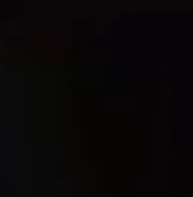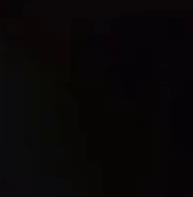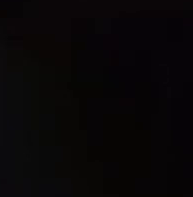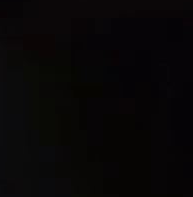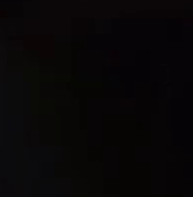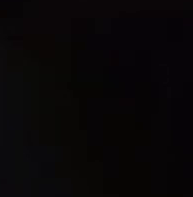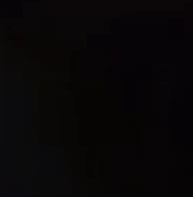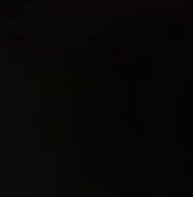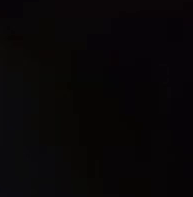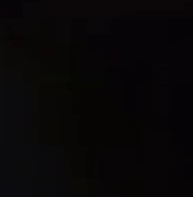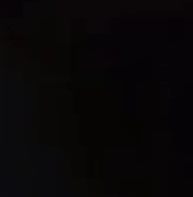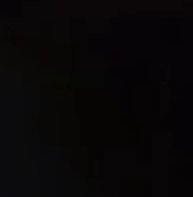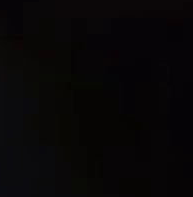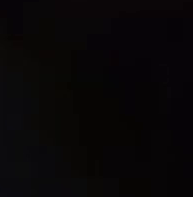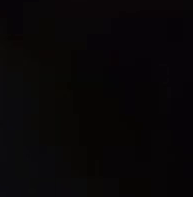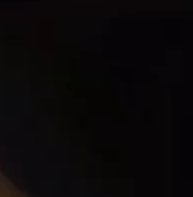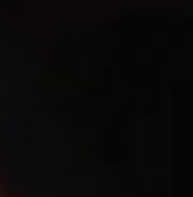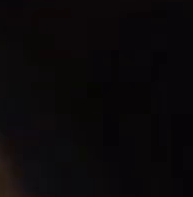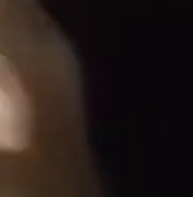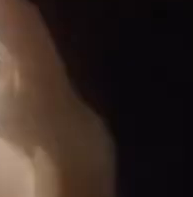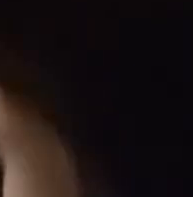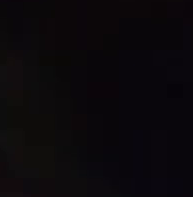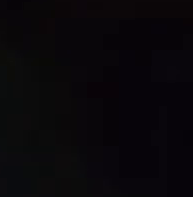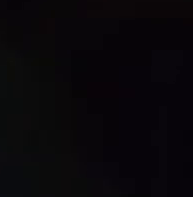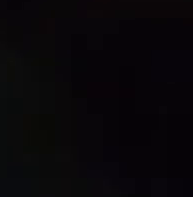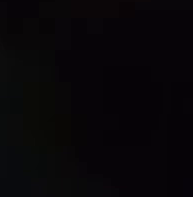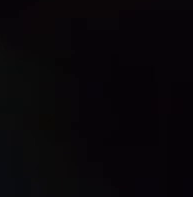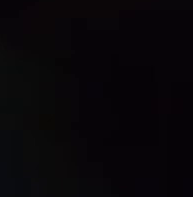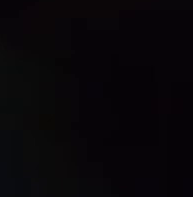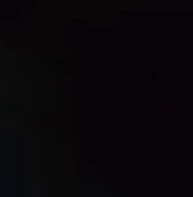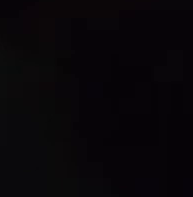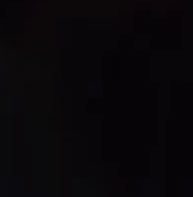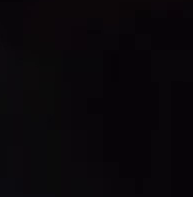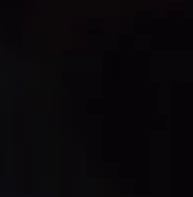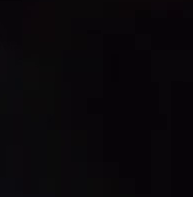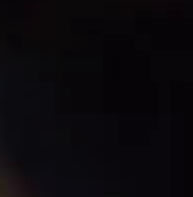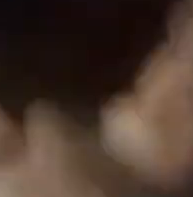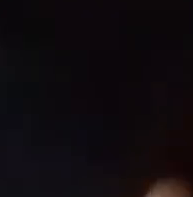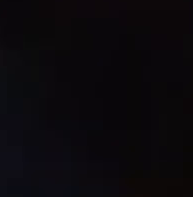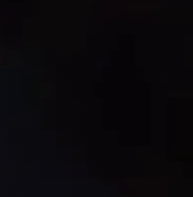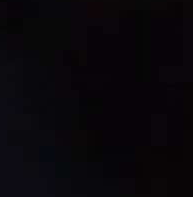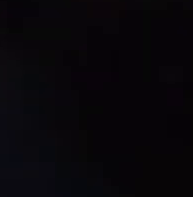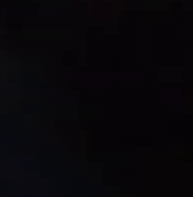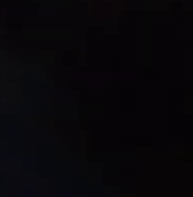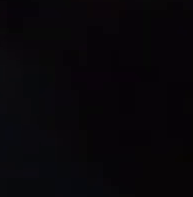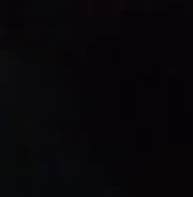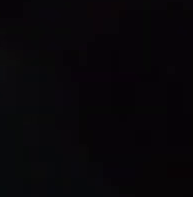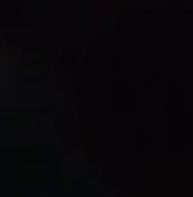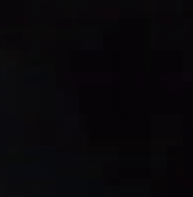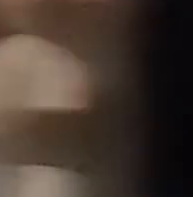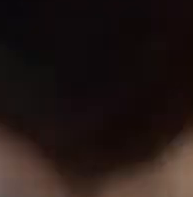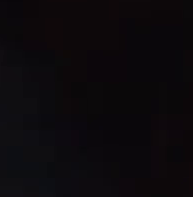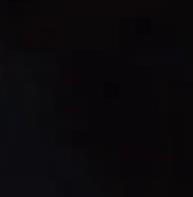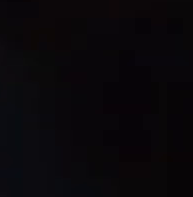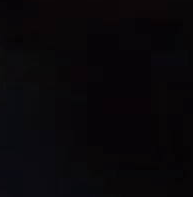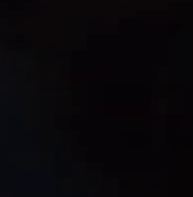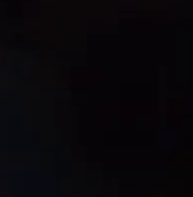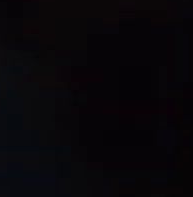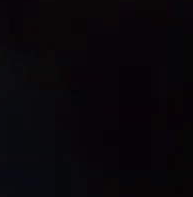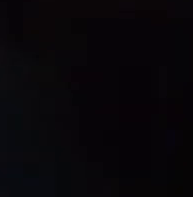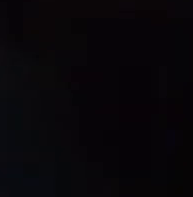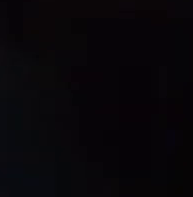hombre. Para que puedas entender la situación de cómo funciona una pandemia, de cómo funciona una